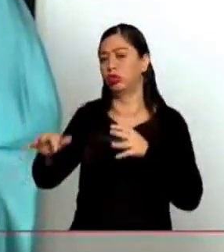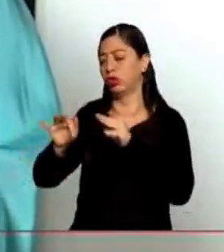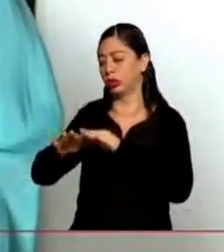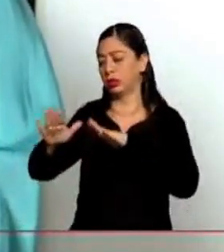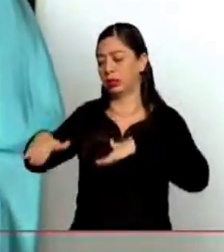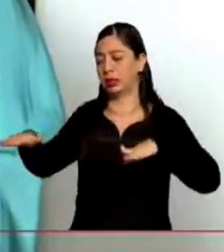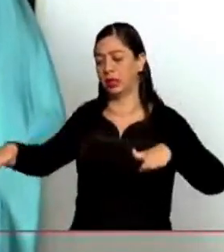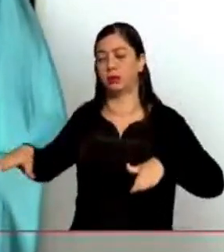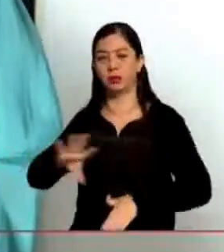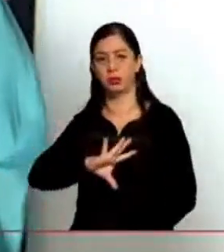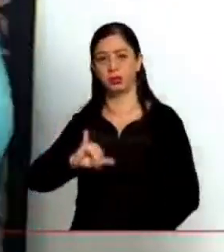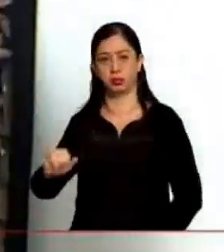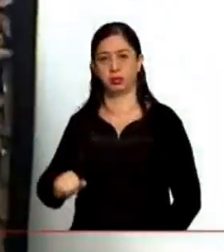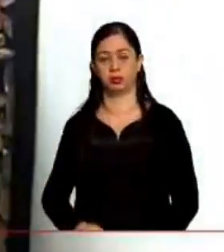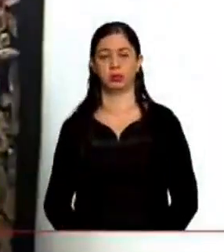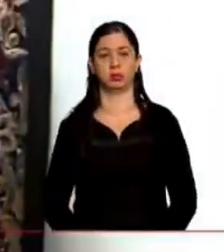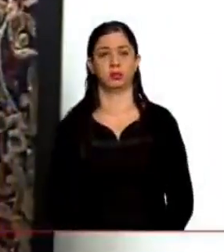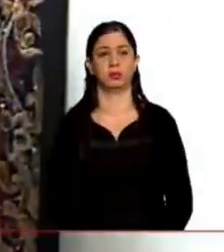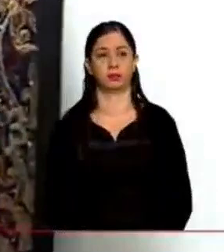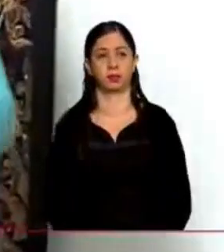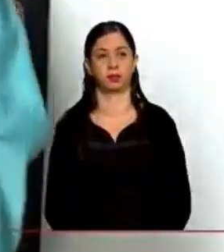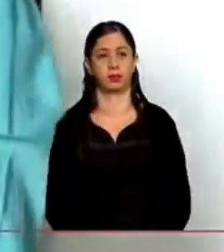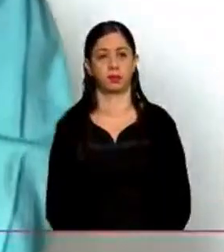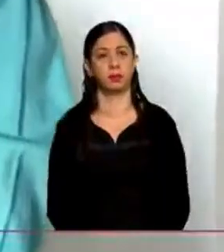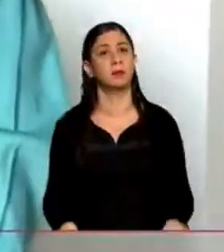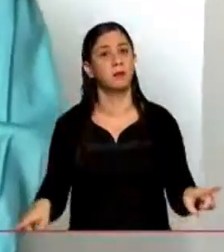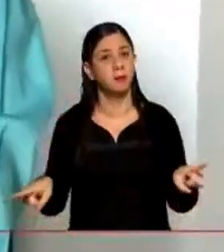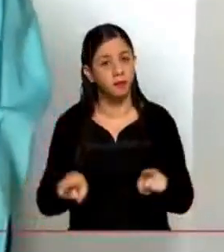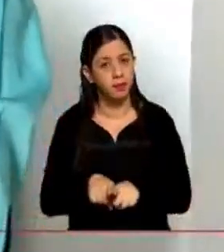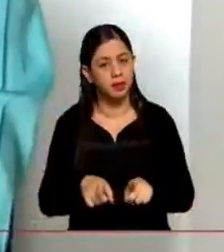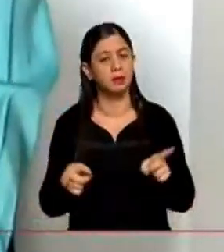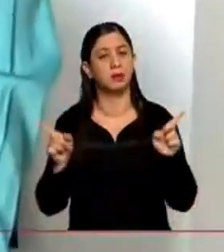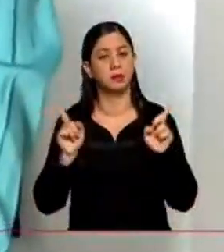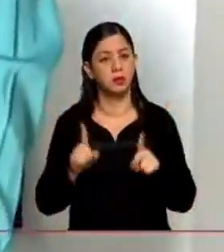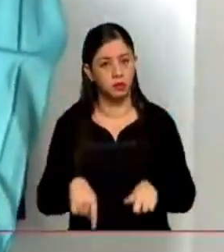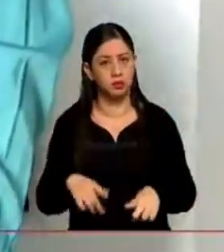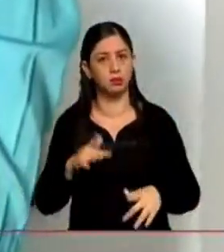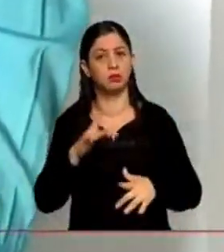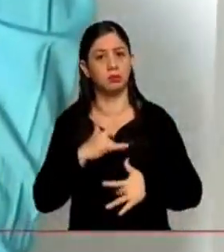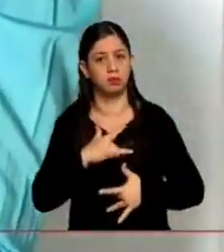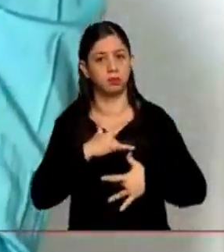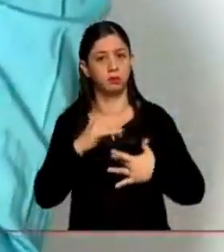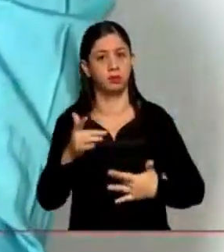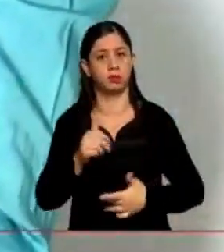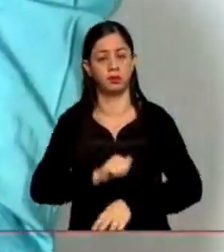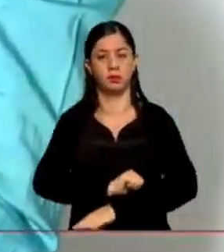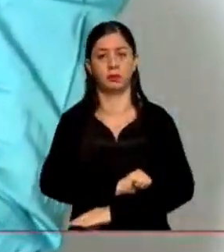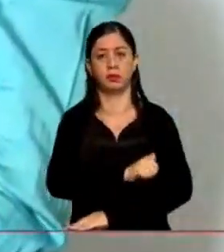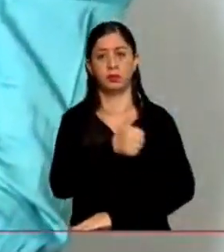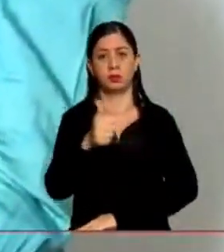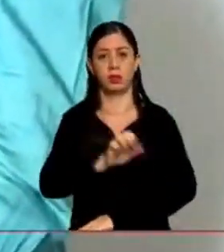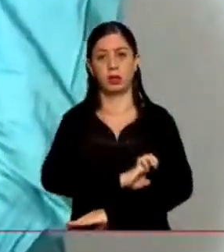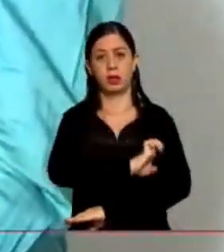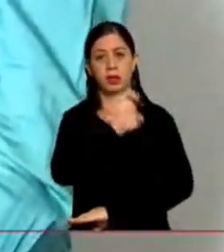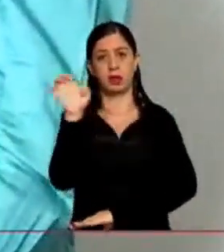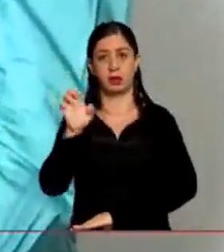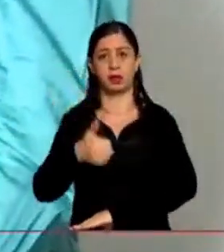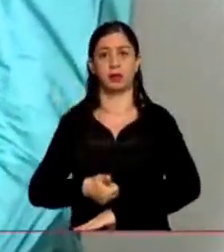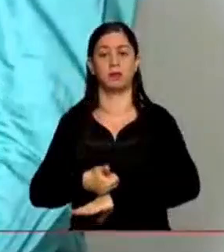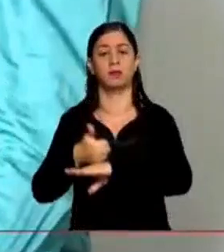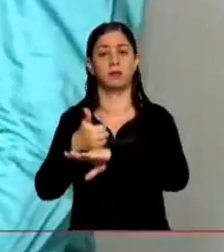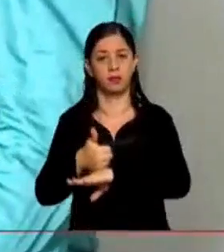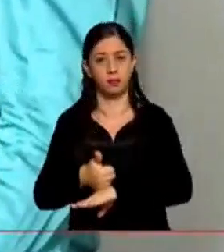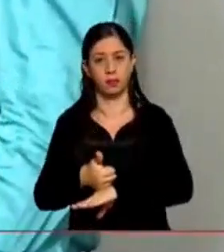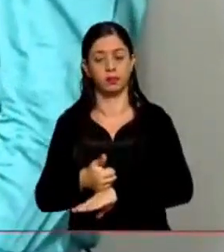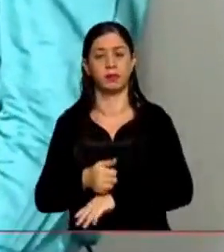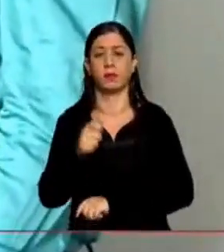de transportes de aquí de Cali. Y en idéntico sentido se ha sumado el director ejecutivo del Comité Intergremial del Cauca